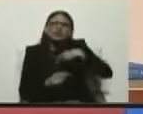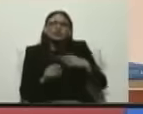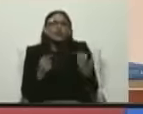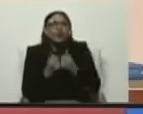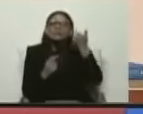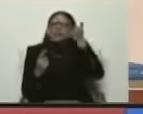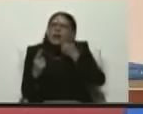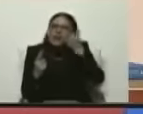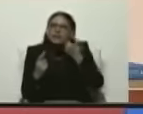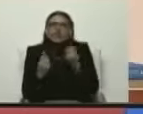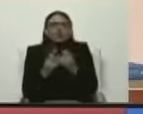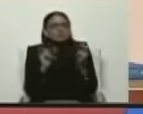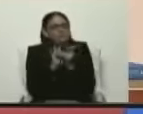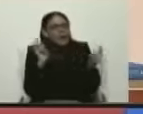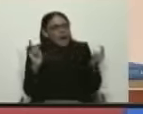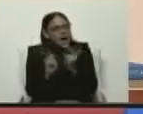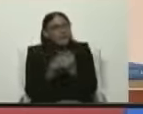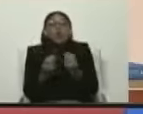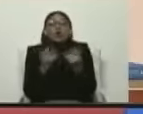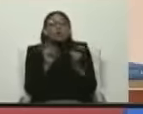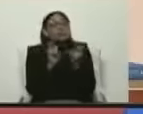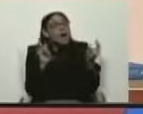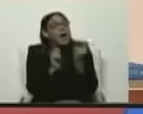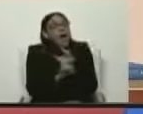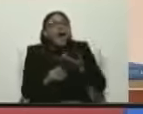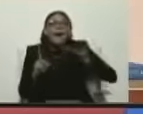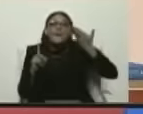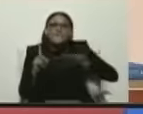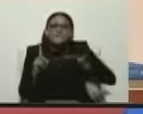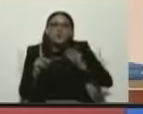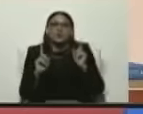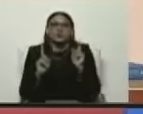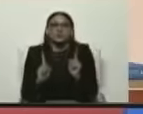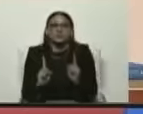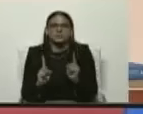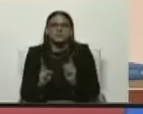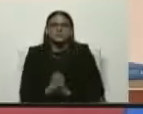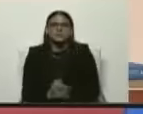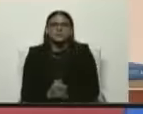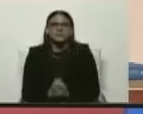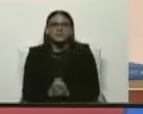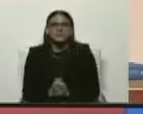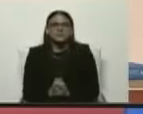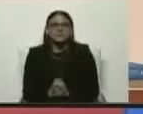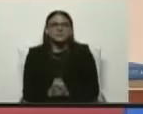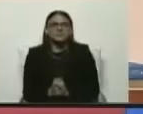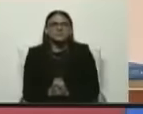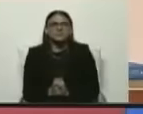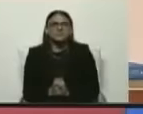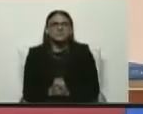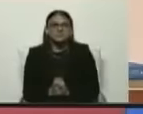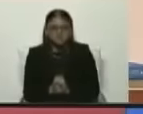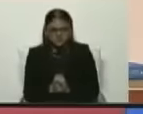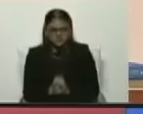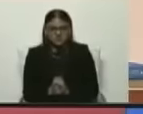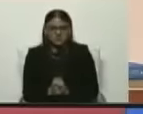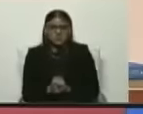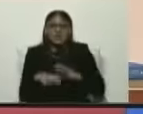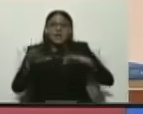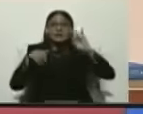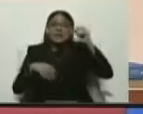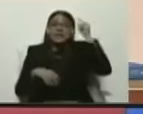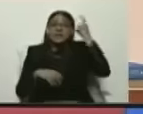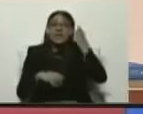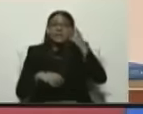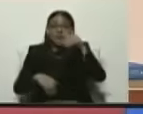amor, en amor. 13 días para las